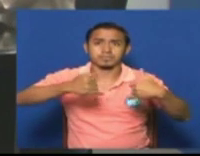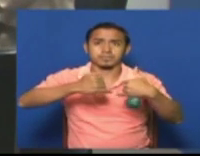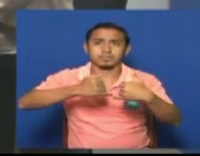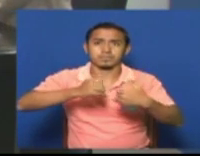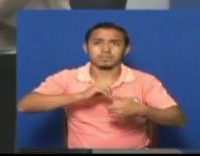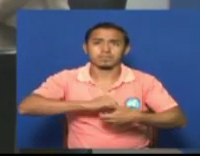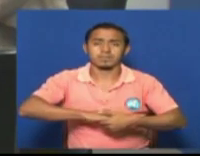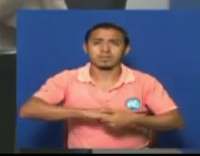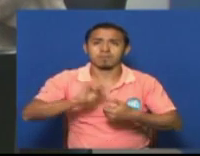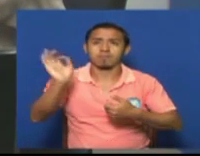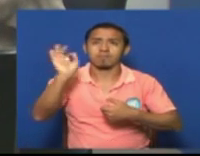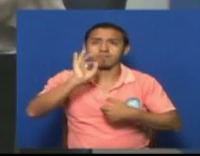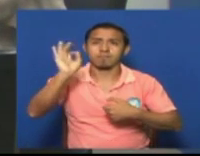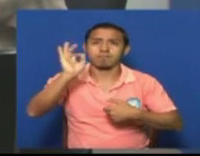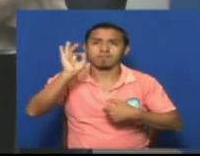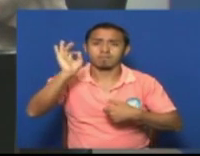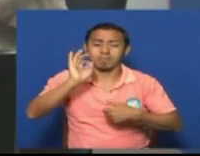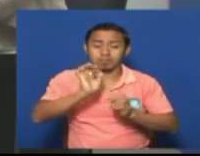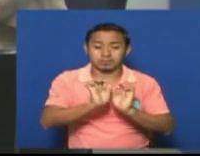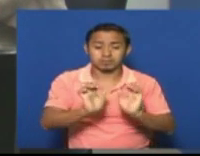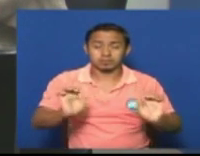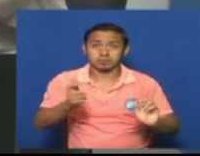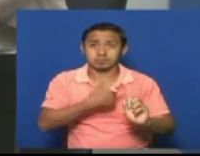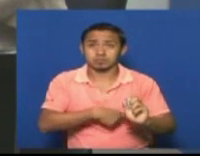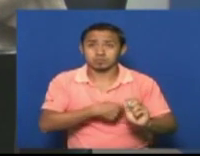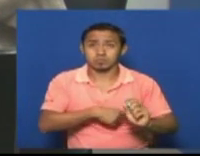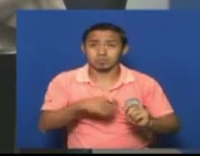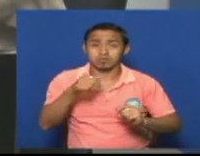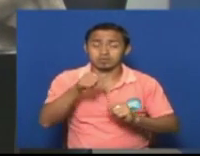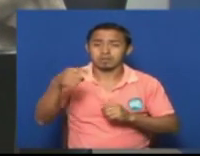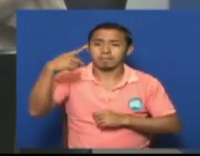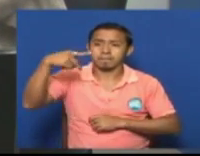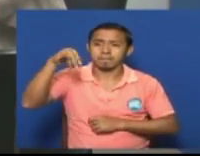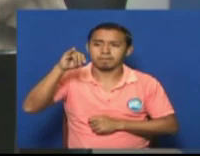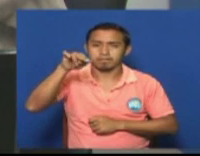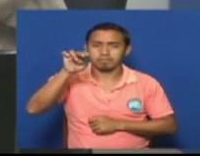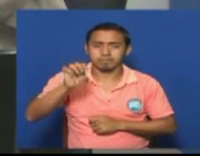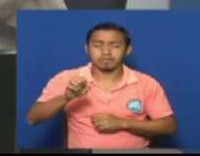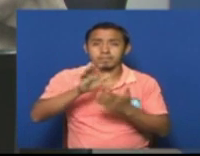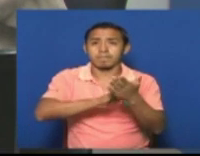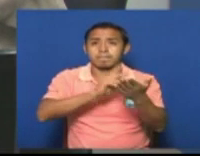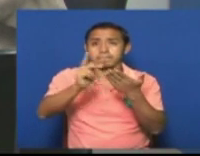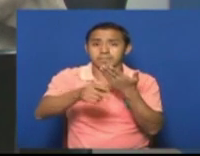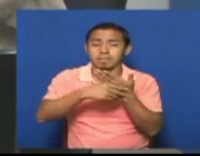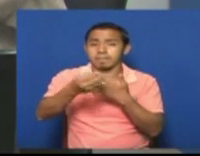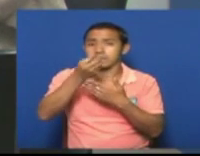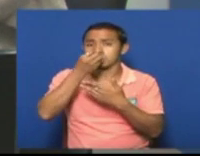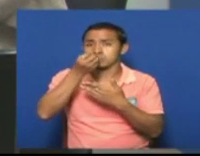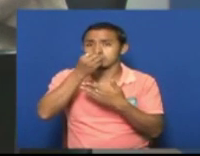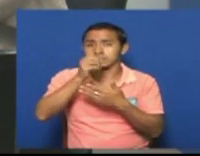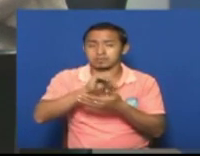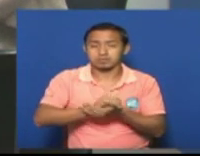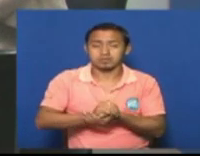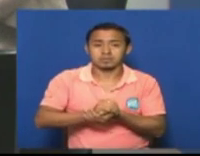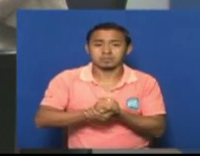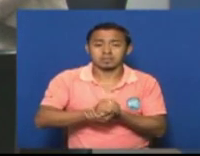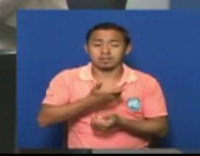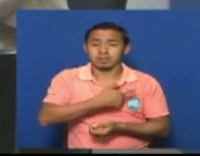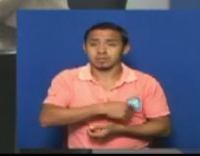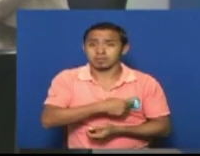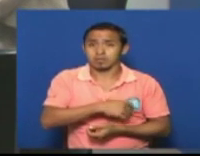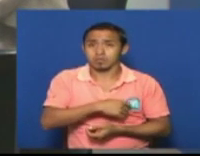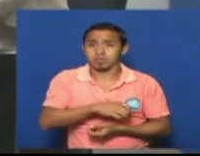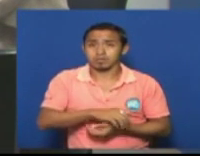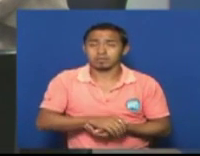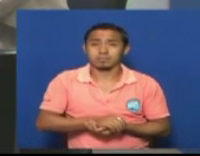de manera particular para los niños escolares por ejemplo tenemos el piné que es el programa nutricional escolar qué consiste